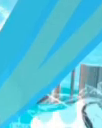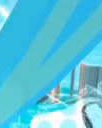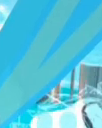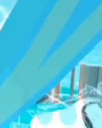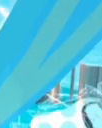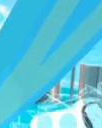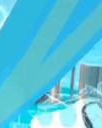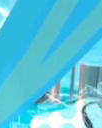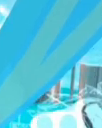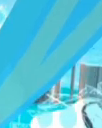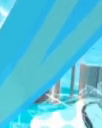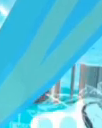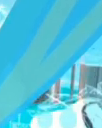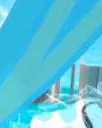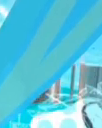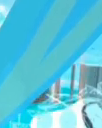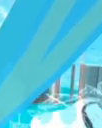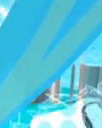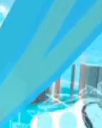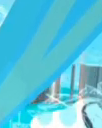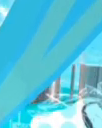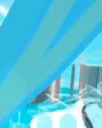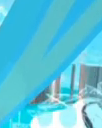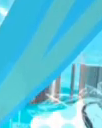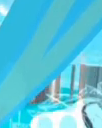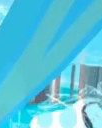frecuenten los mismos lugares, utilicen diferentes rutas.